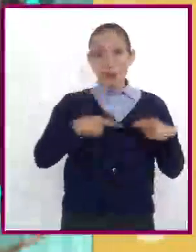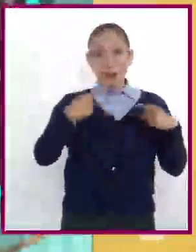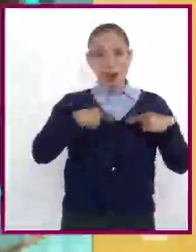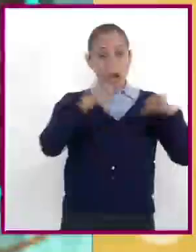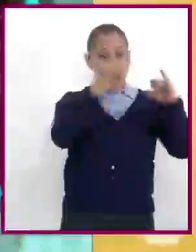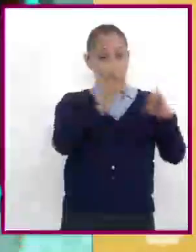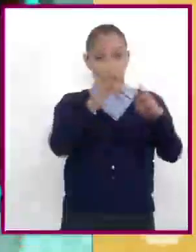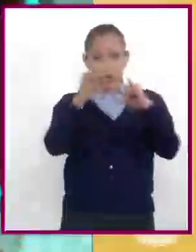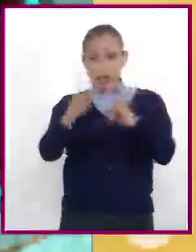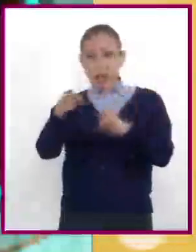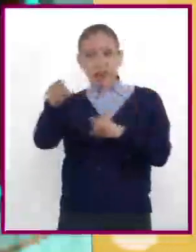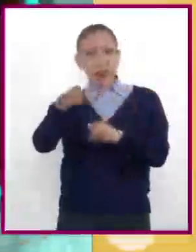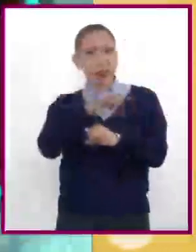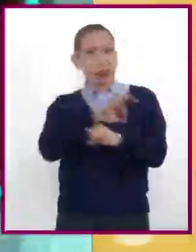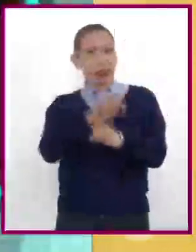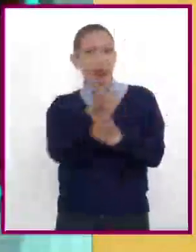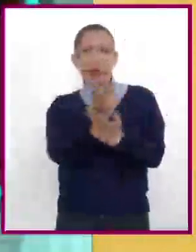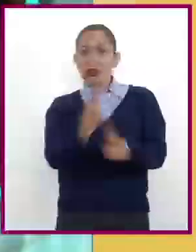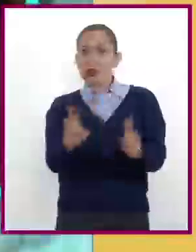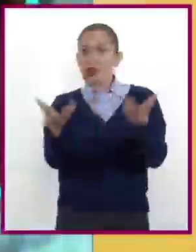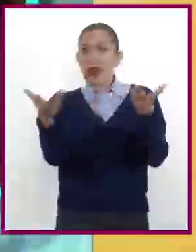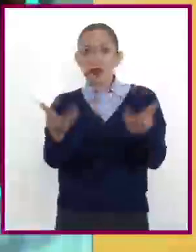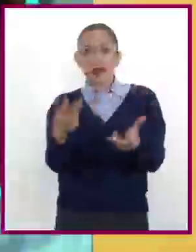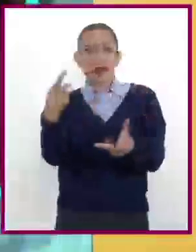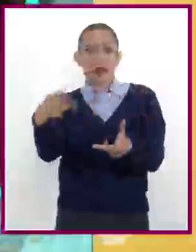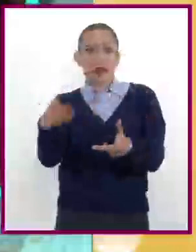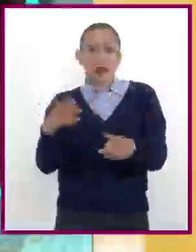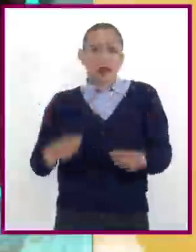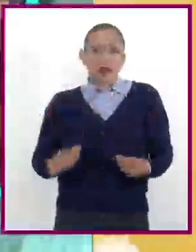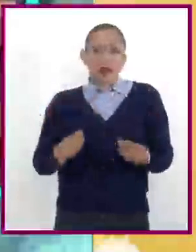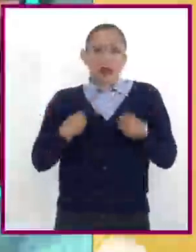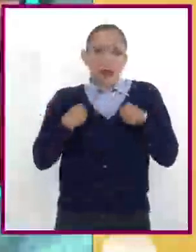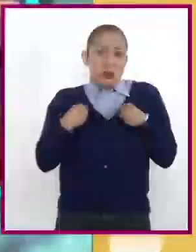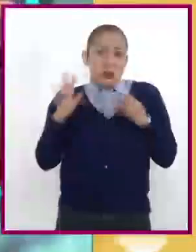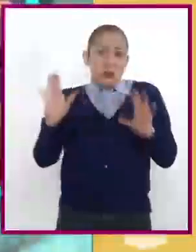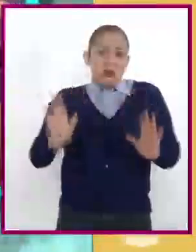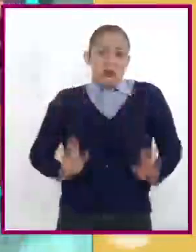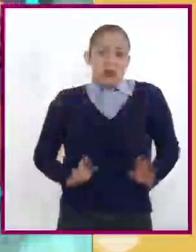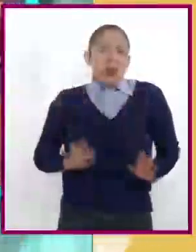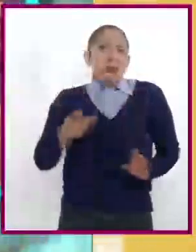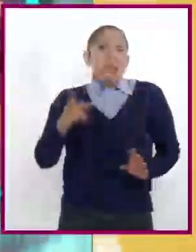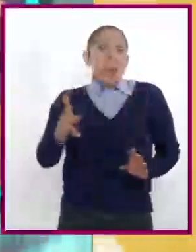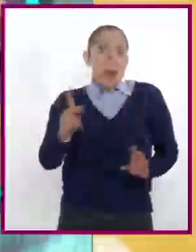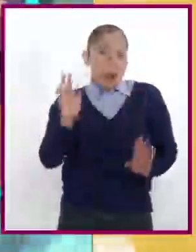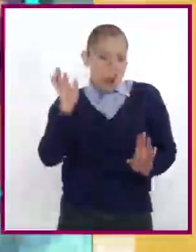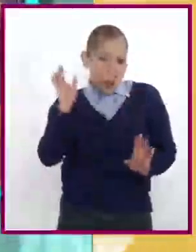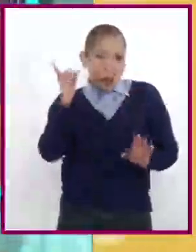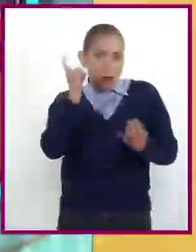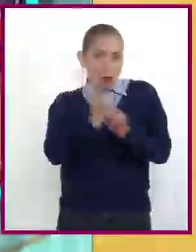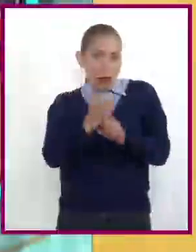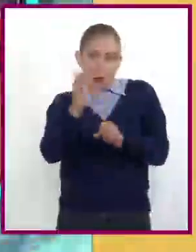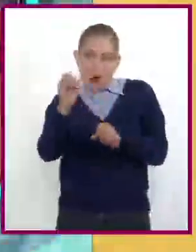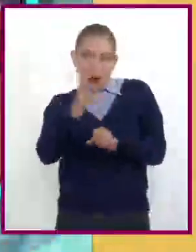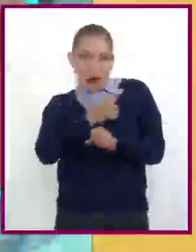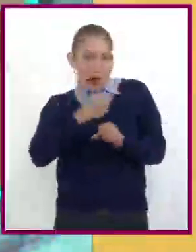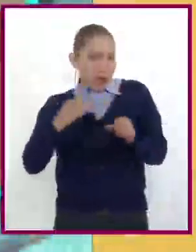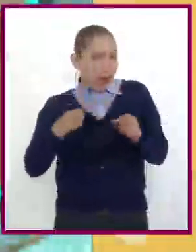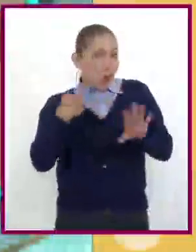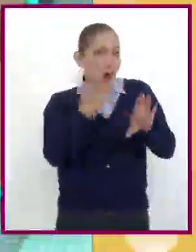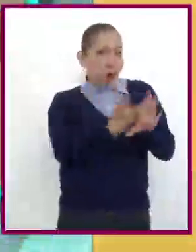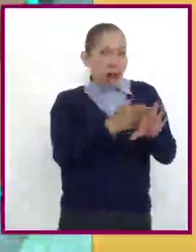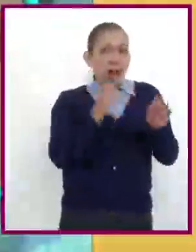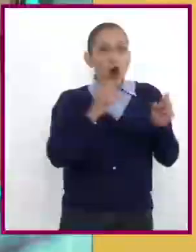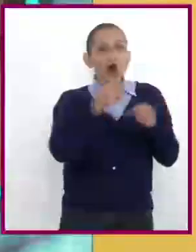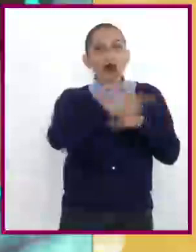la facultad de actuar libremente según su estilo de vida, siempre y cuando no afecte la vida o la dignidad